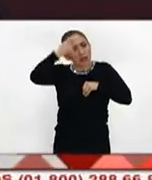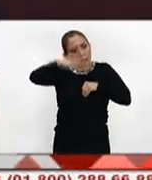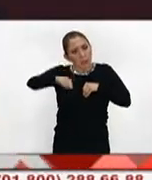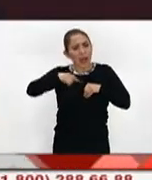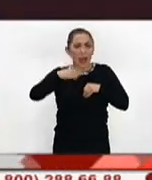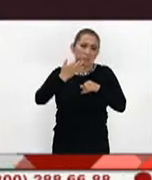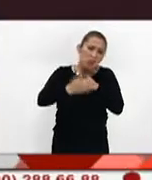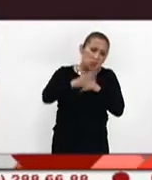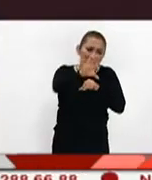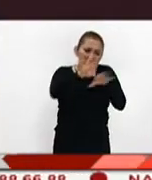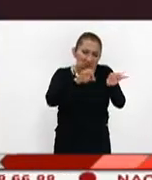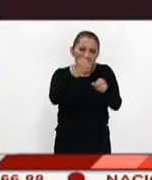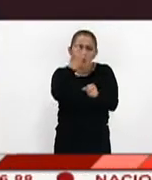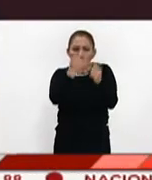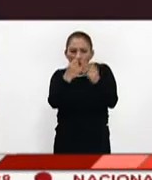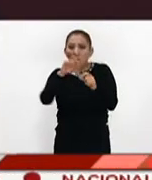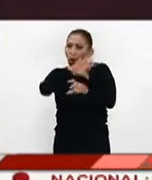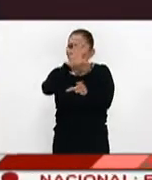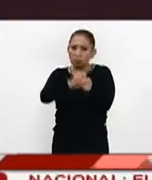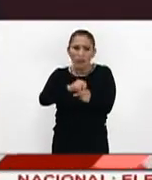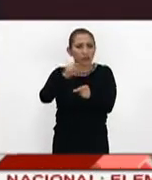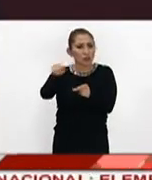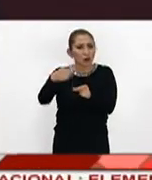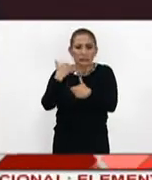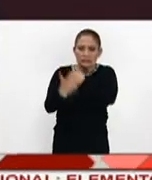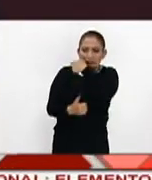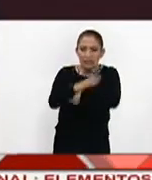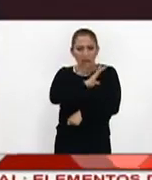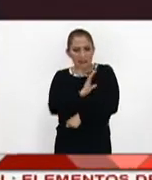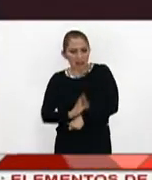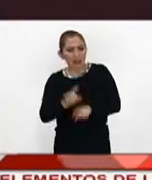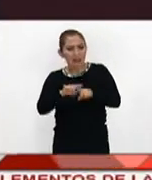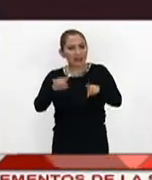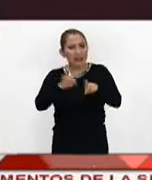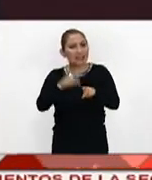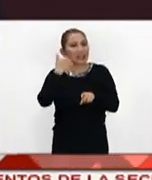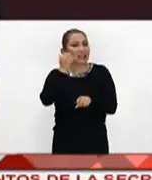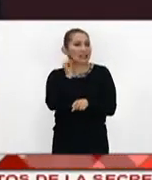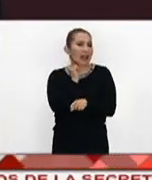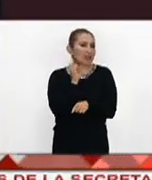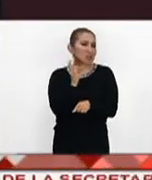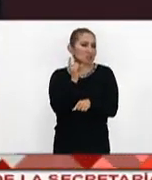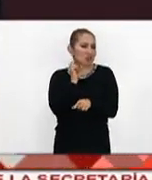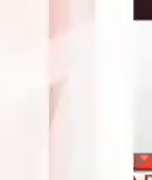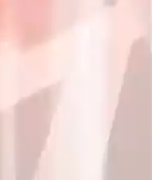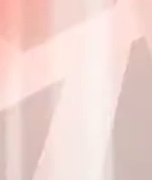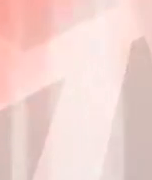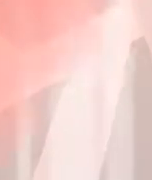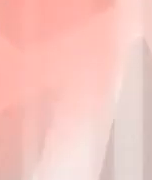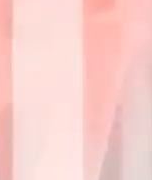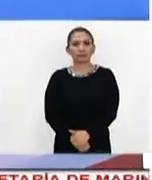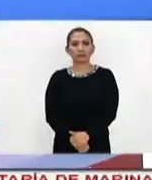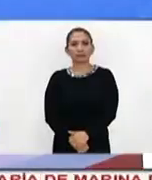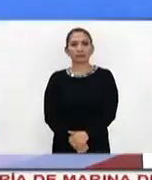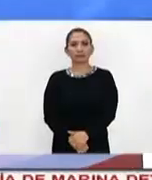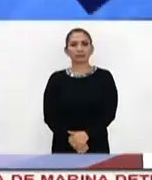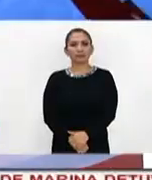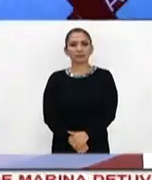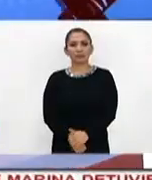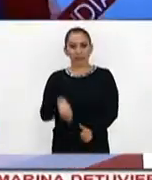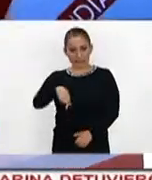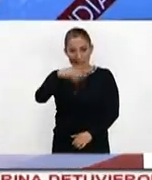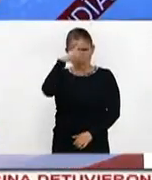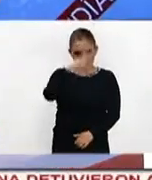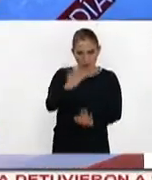parcial o totalmente, organizaciones y contendientes por los distintos cargos de elección. Eso